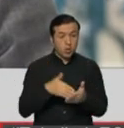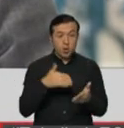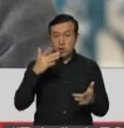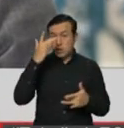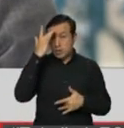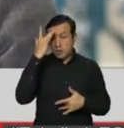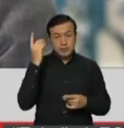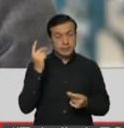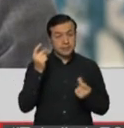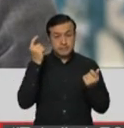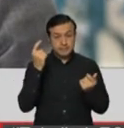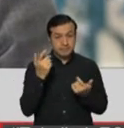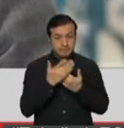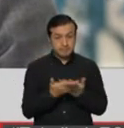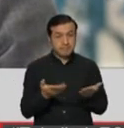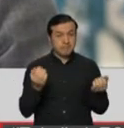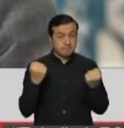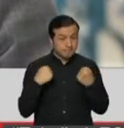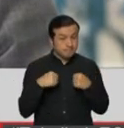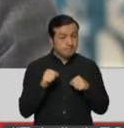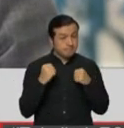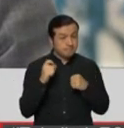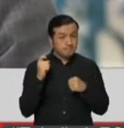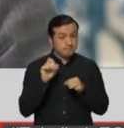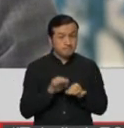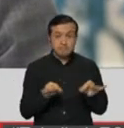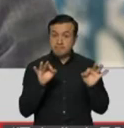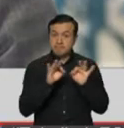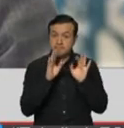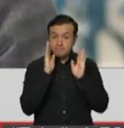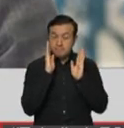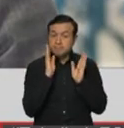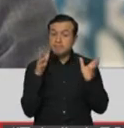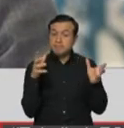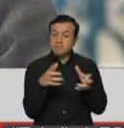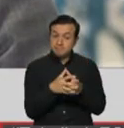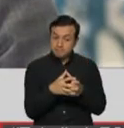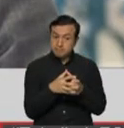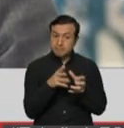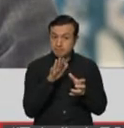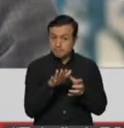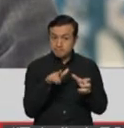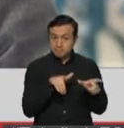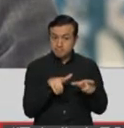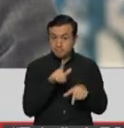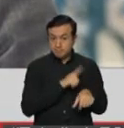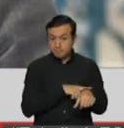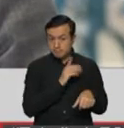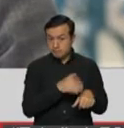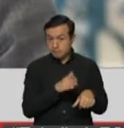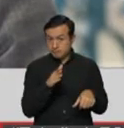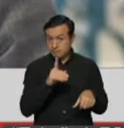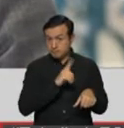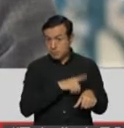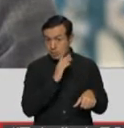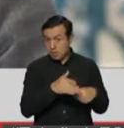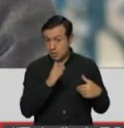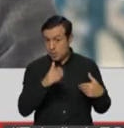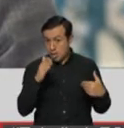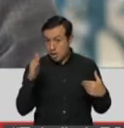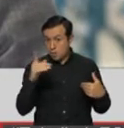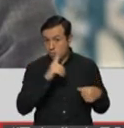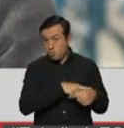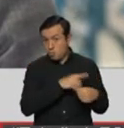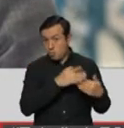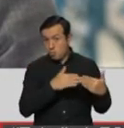epidemia. Pero esos esfuerzos, por tanto, deben concentrarse para que esos espacios de tiempo, esos